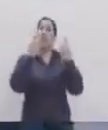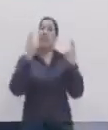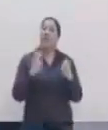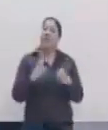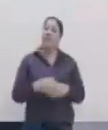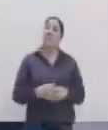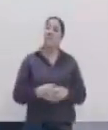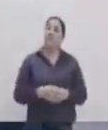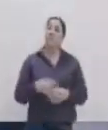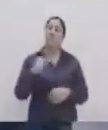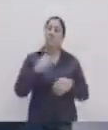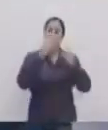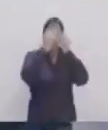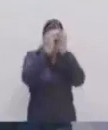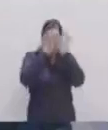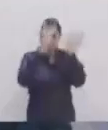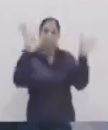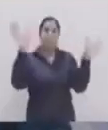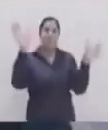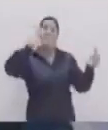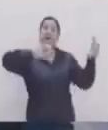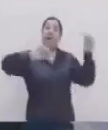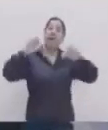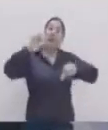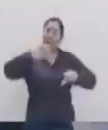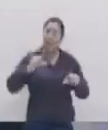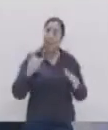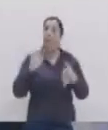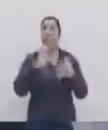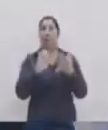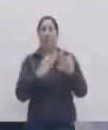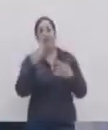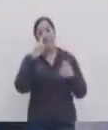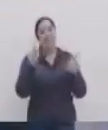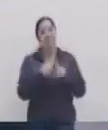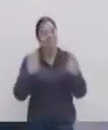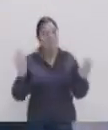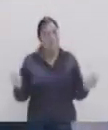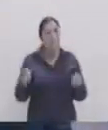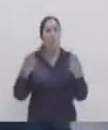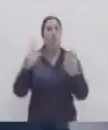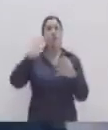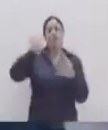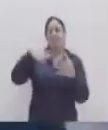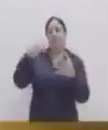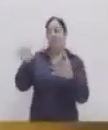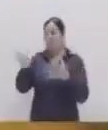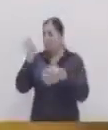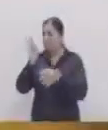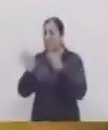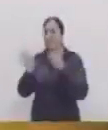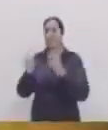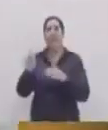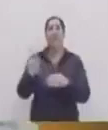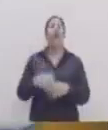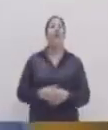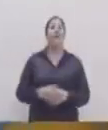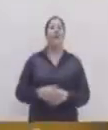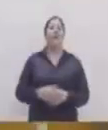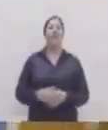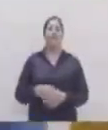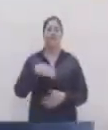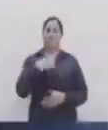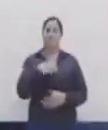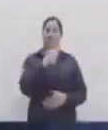solo habernos enseñado más sobre los compuestos químicos y los elementos, sino también a motivarnos a explorar la tabla periódica. Profe, yo lo voy a